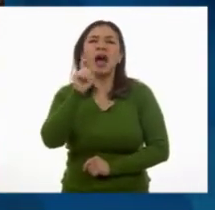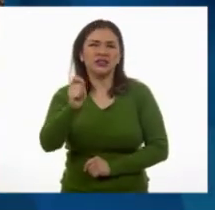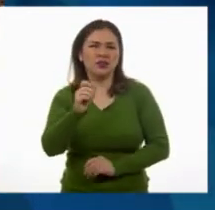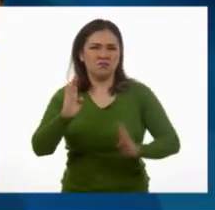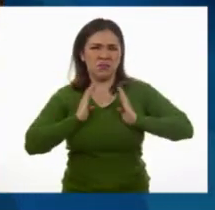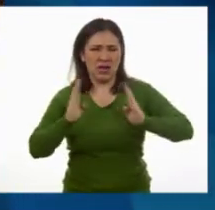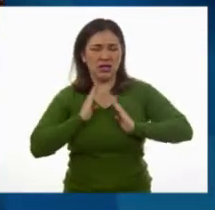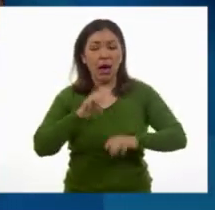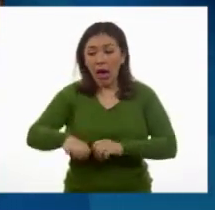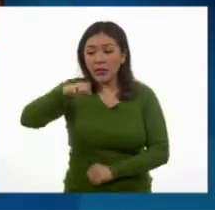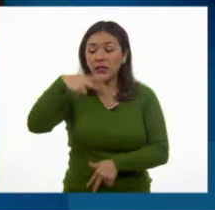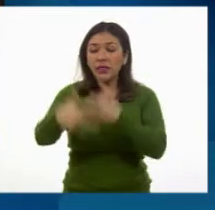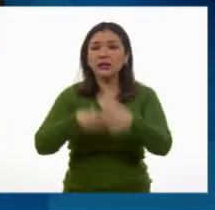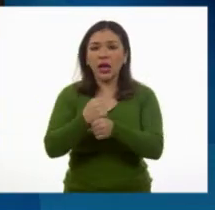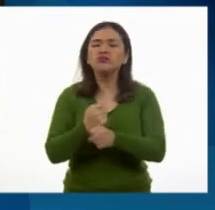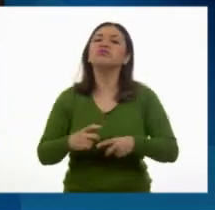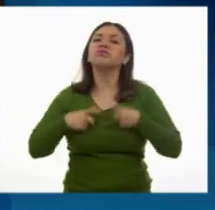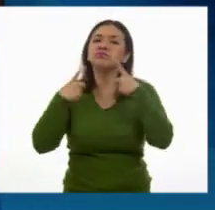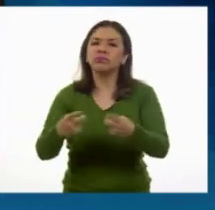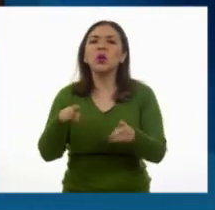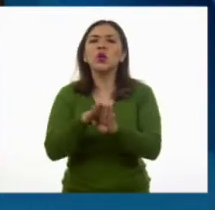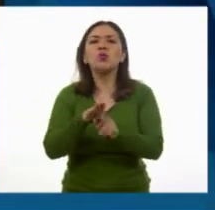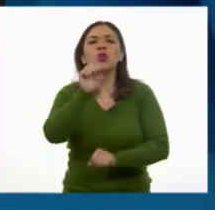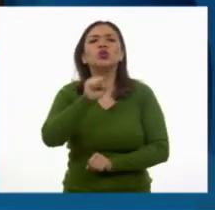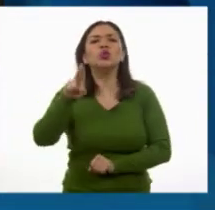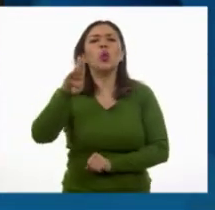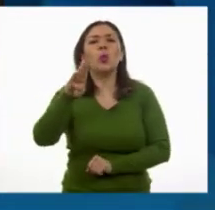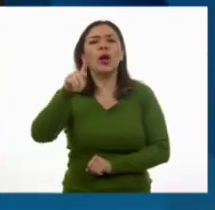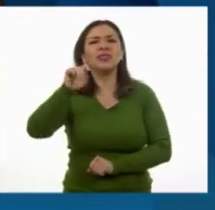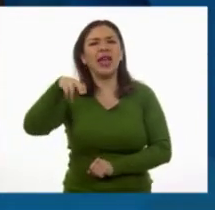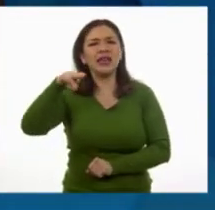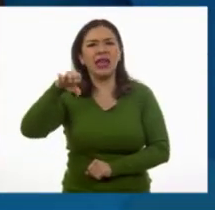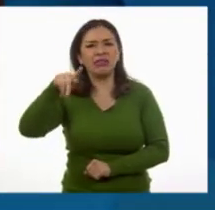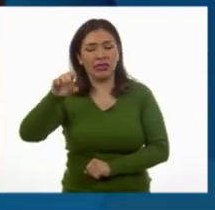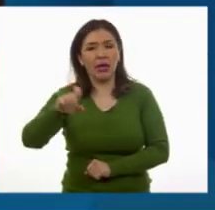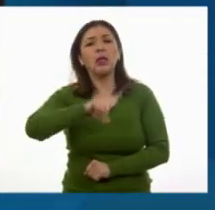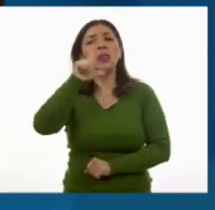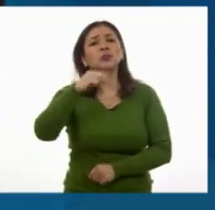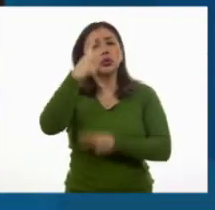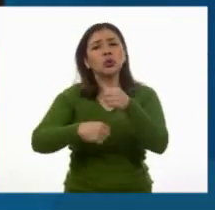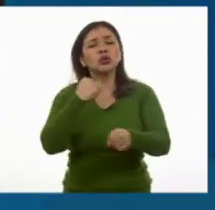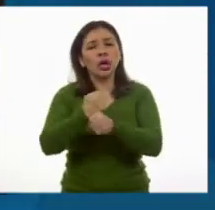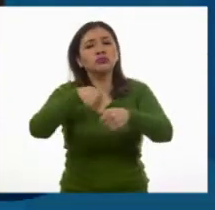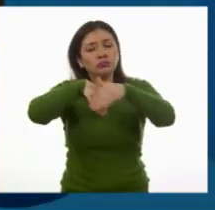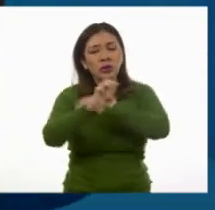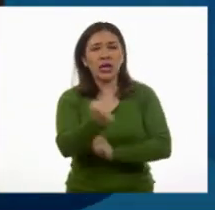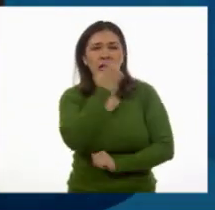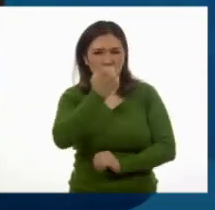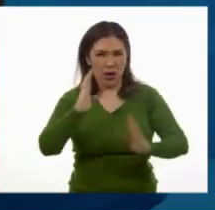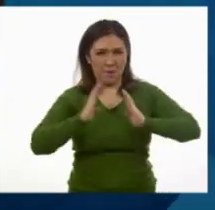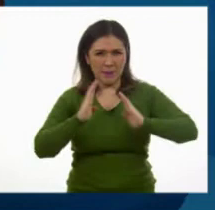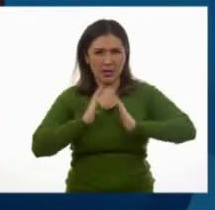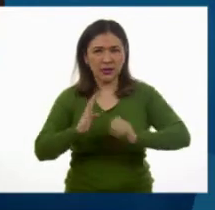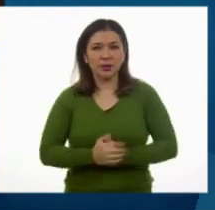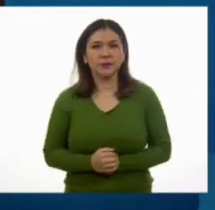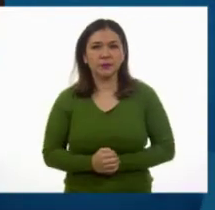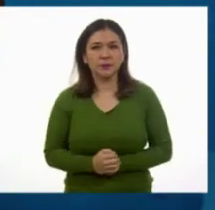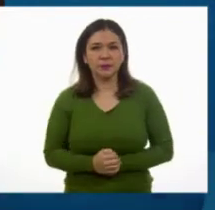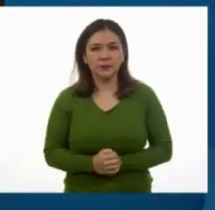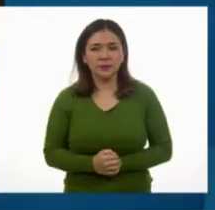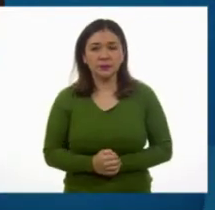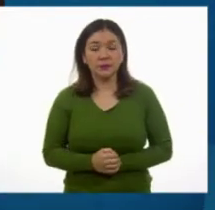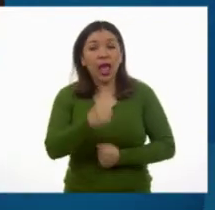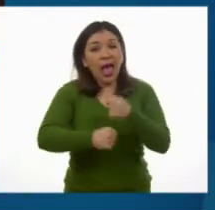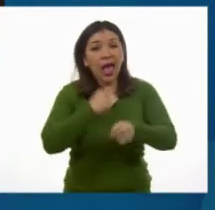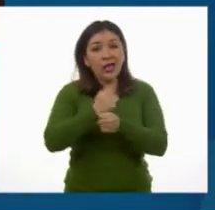13 años se le otorgó el grado de subteniente. 2 años más tarde, ingresó al colegio militar.